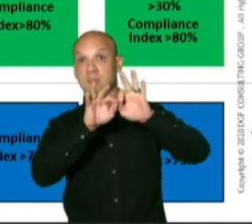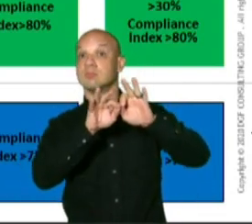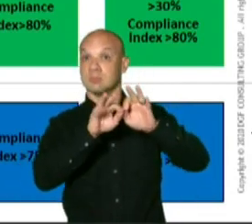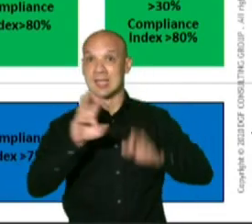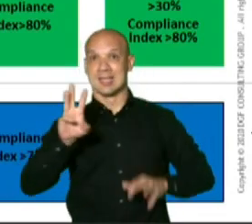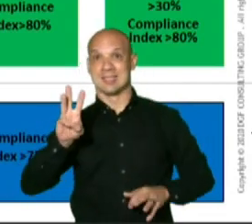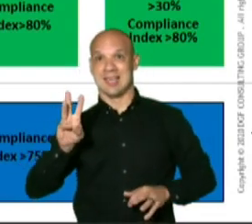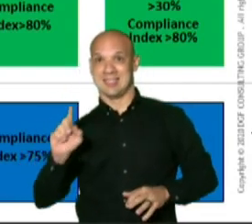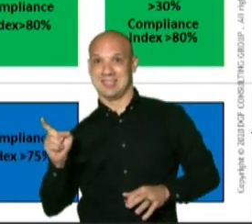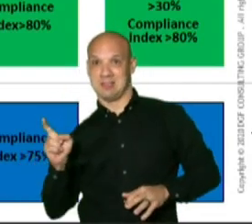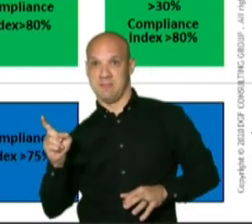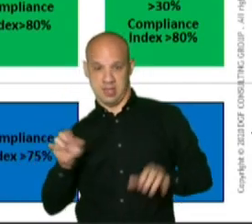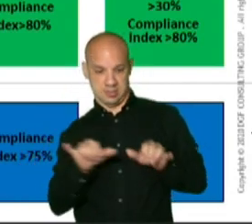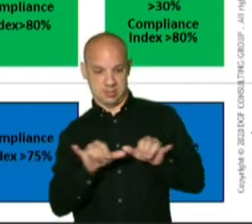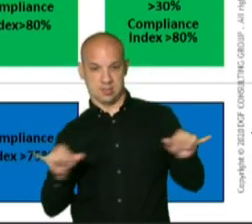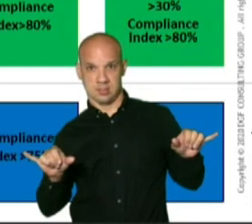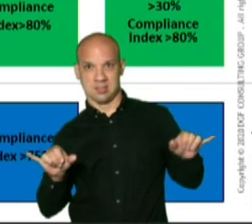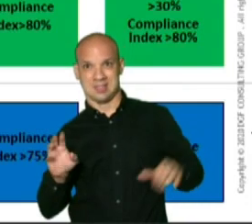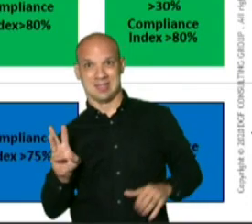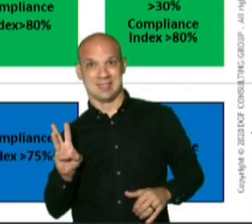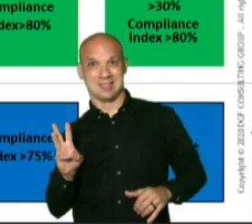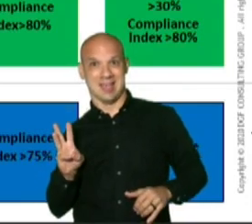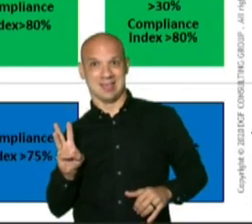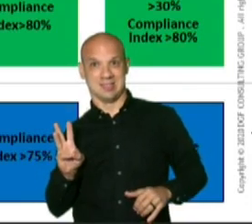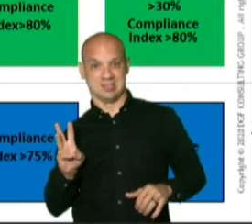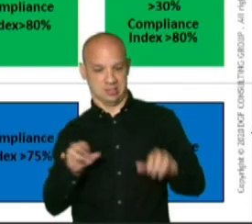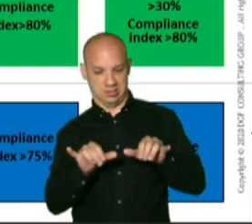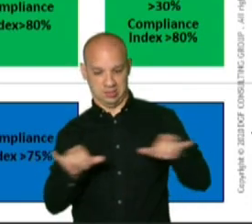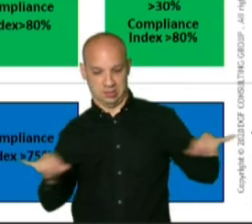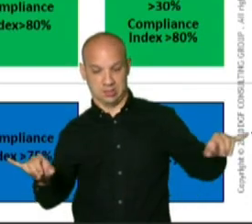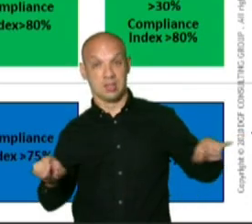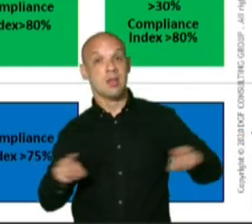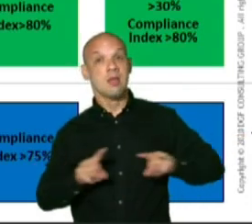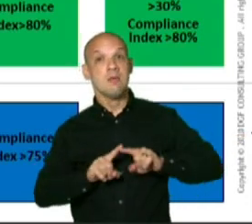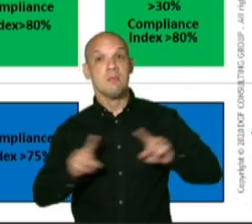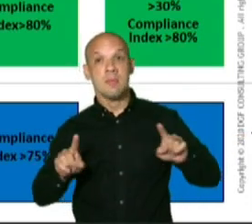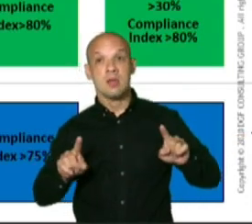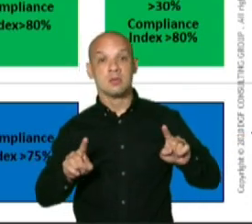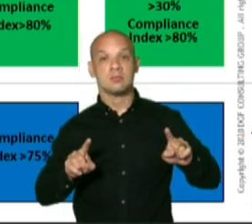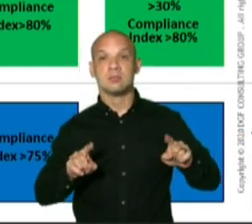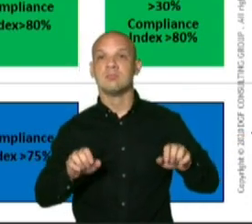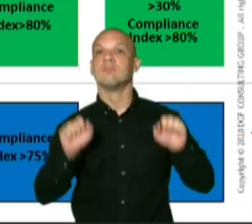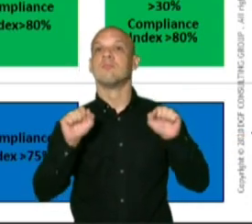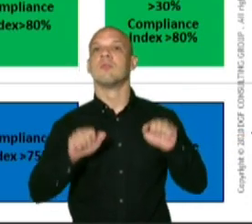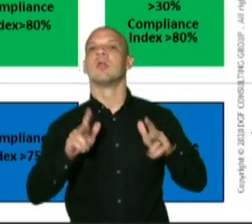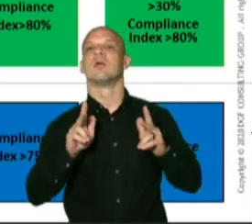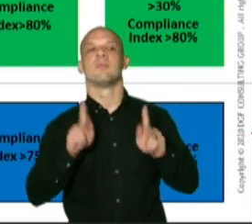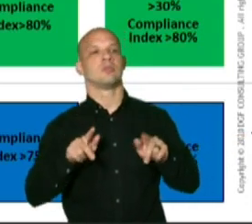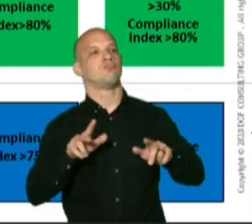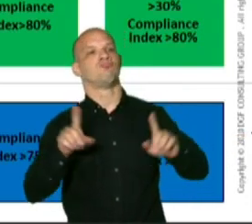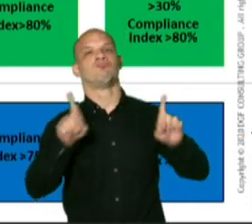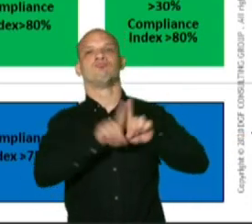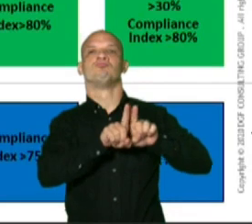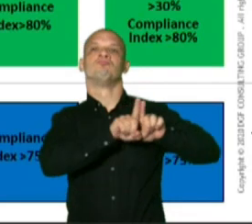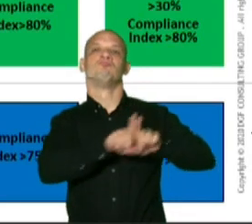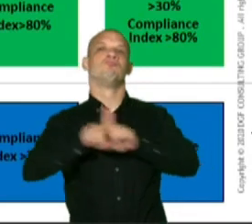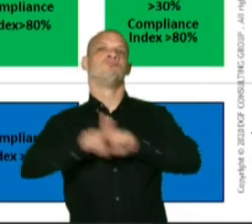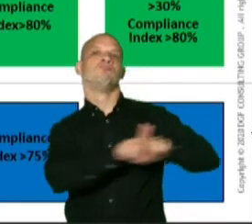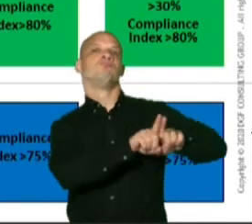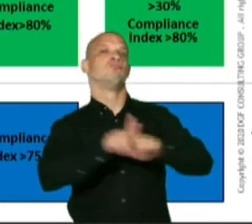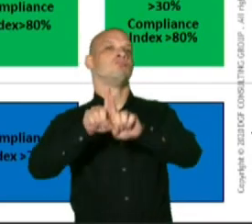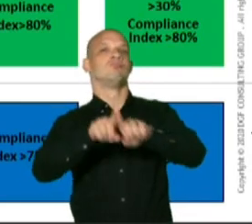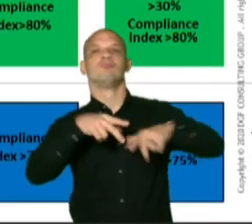6 pies de distanciamiento, sino también que no pueda haber más de 2 personas juntas, ¿verdad?, caminando por ningún establecimiento.